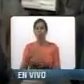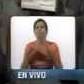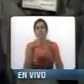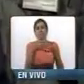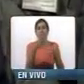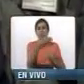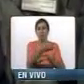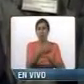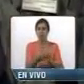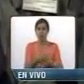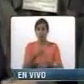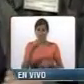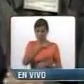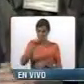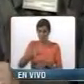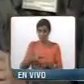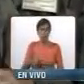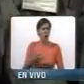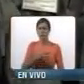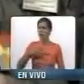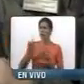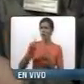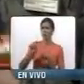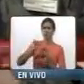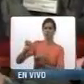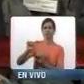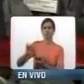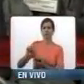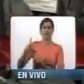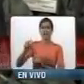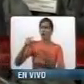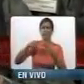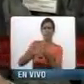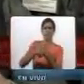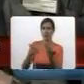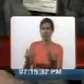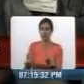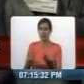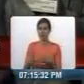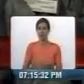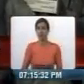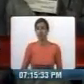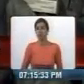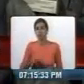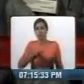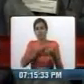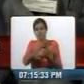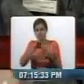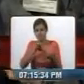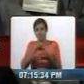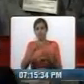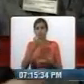no permitieron. Y entonces se creó allí un conato